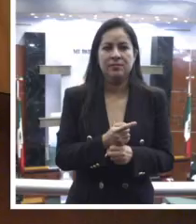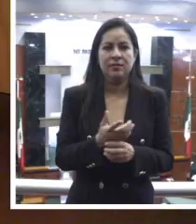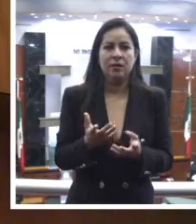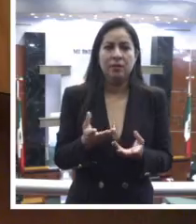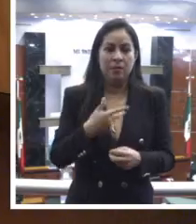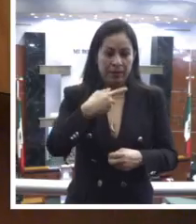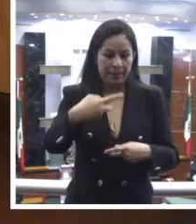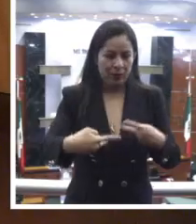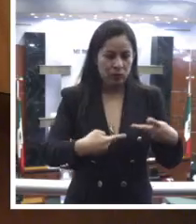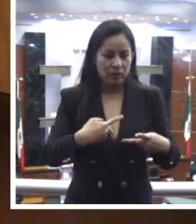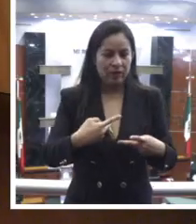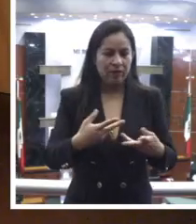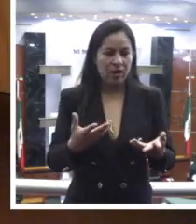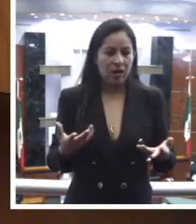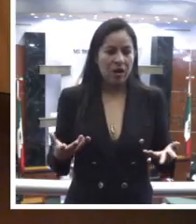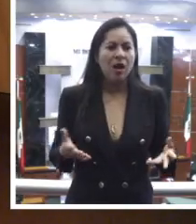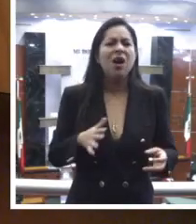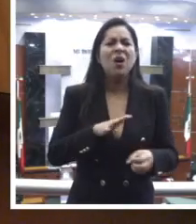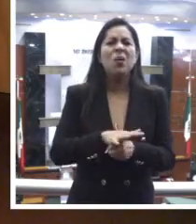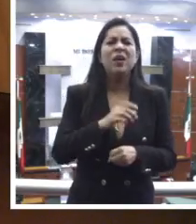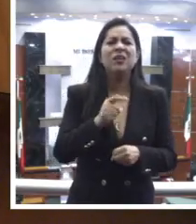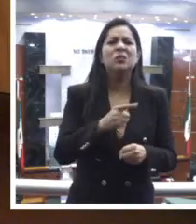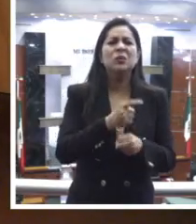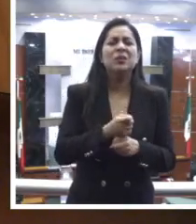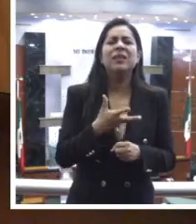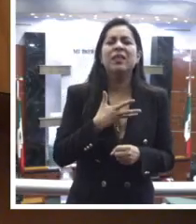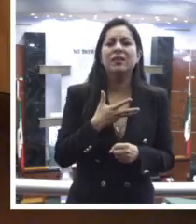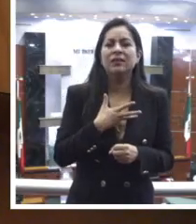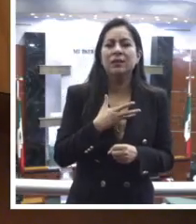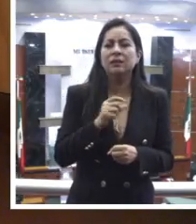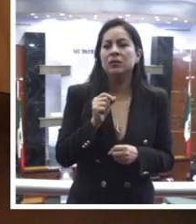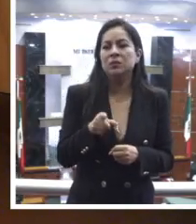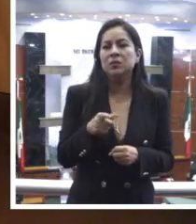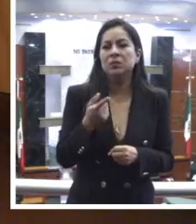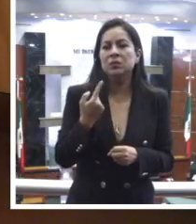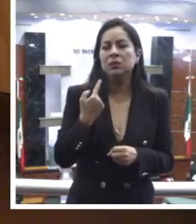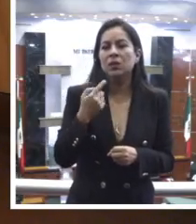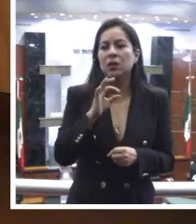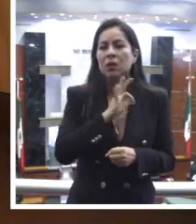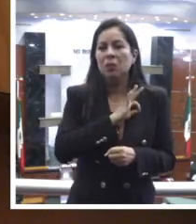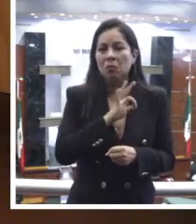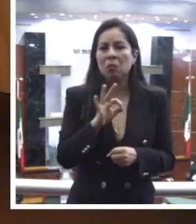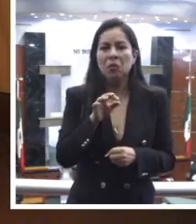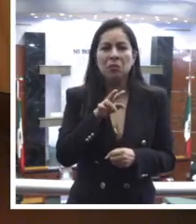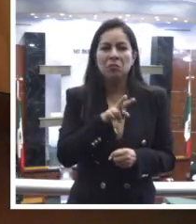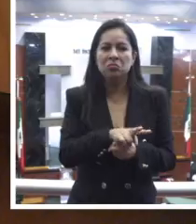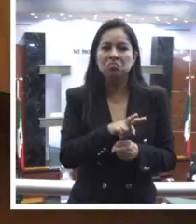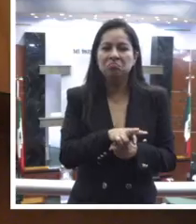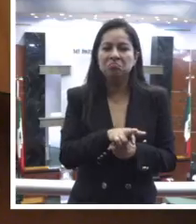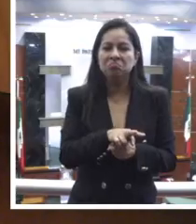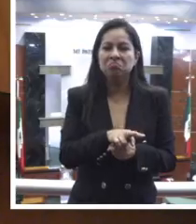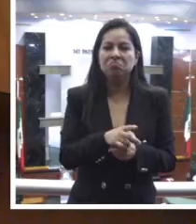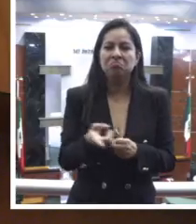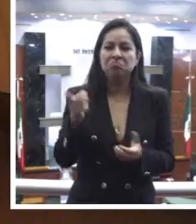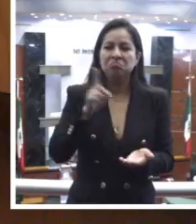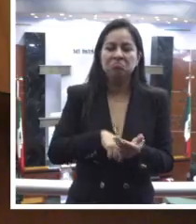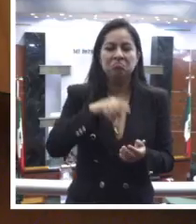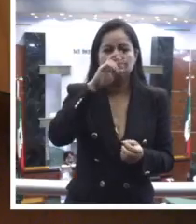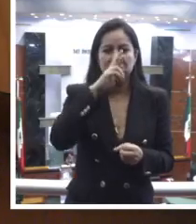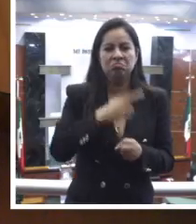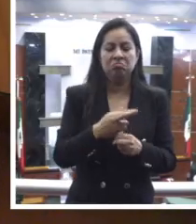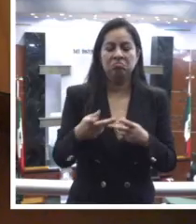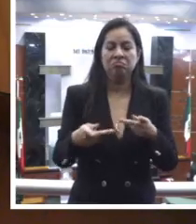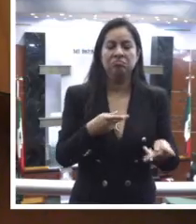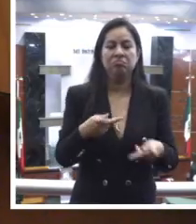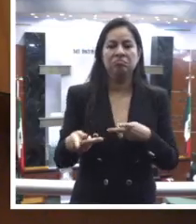Me preguntaba usted cuáles son las áreas de oportunidad también que nosotros podemos observamos desde la Secretaría de